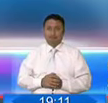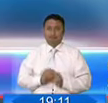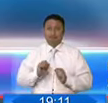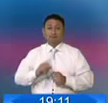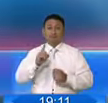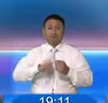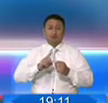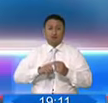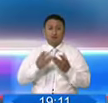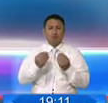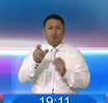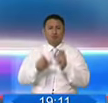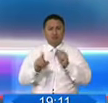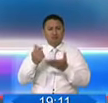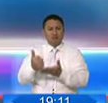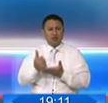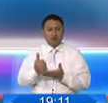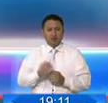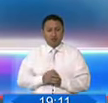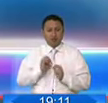personas que no me